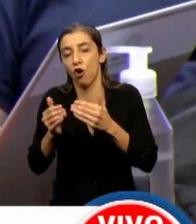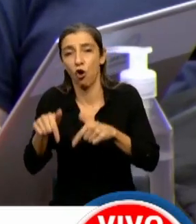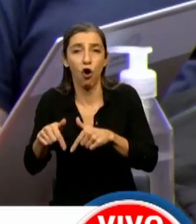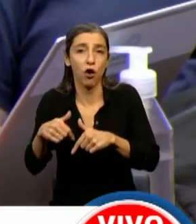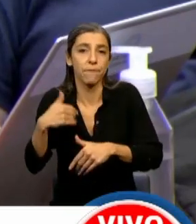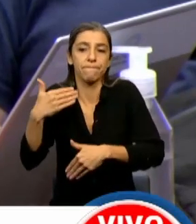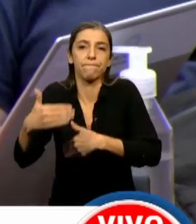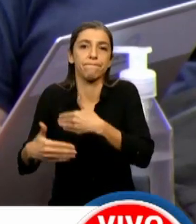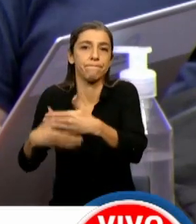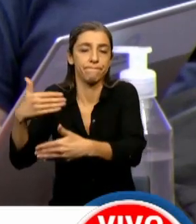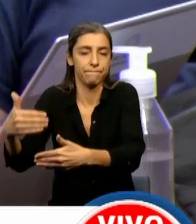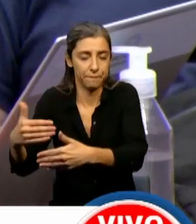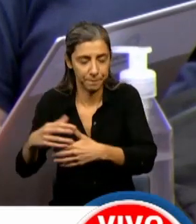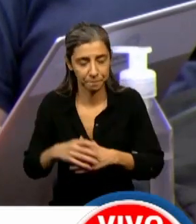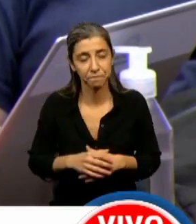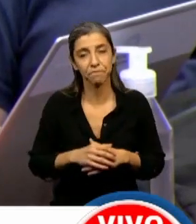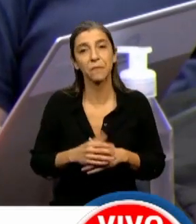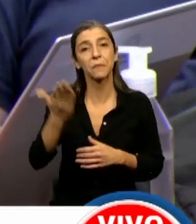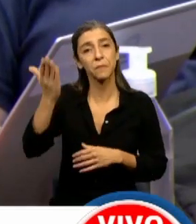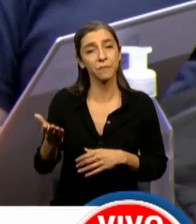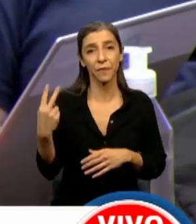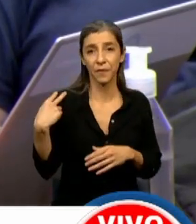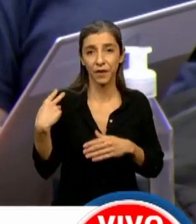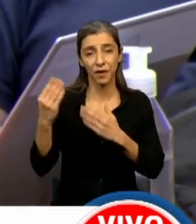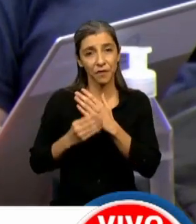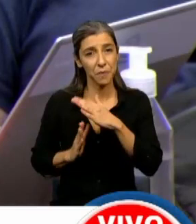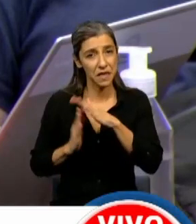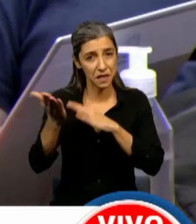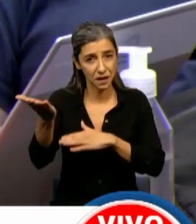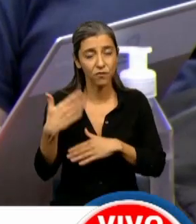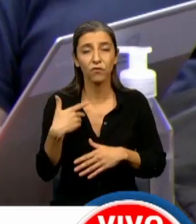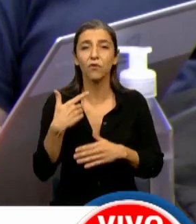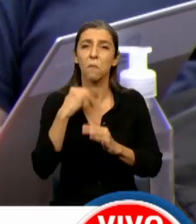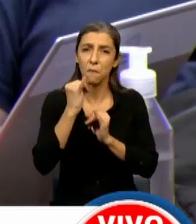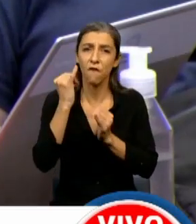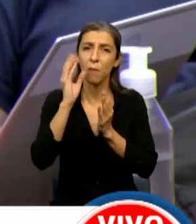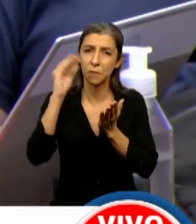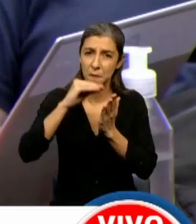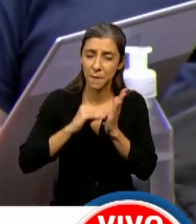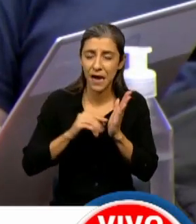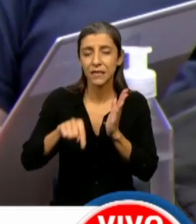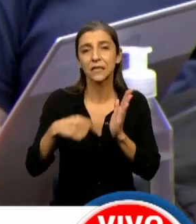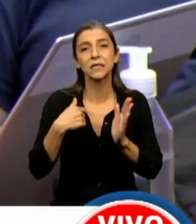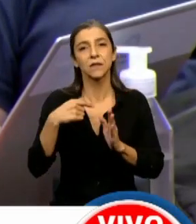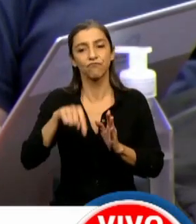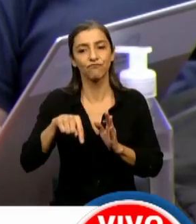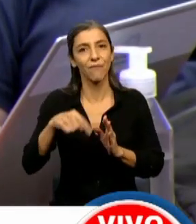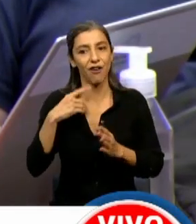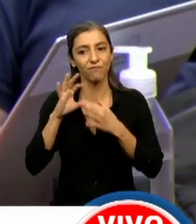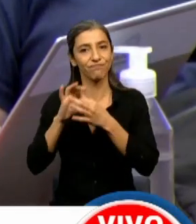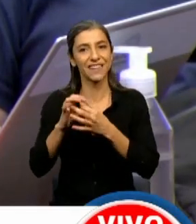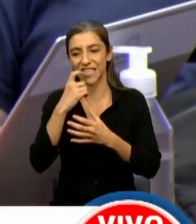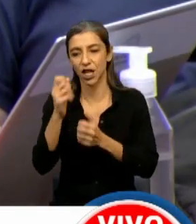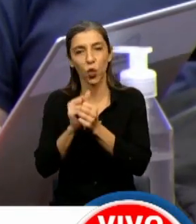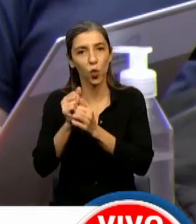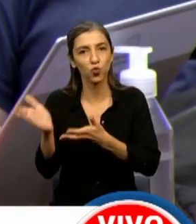Pero el jefe de gabinete dio otros datos. El crecimiento está liderado por el sector industrial y esto es un elemento muy significativo, creo, y me parece que